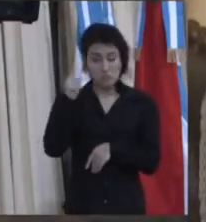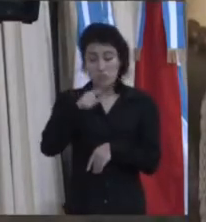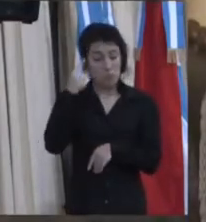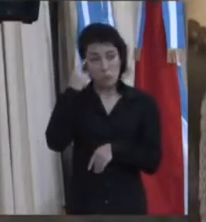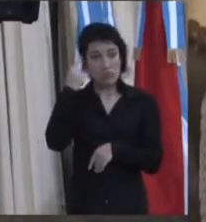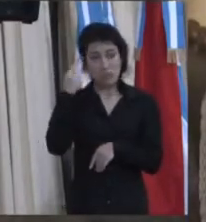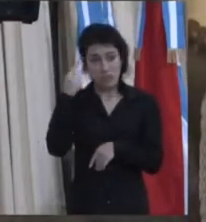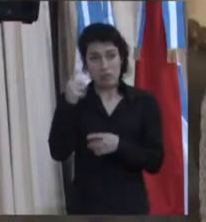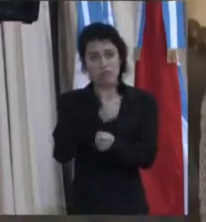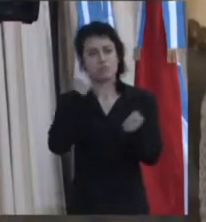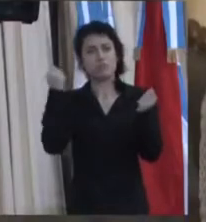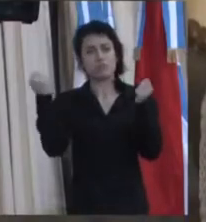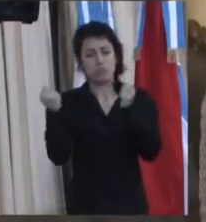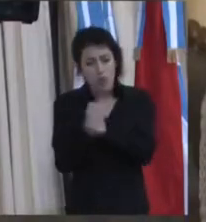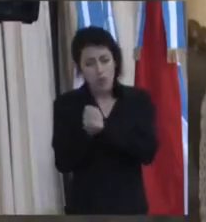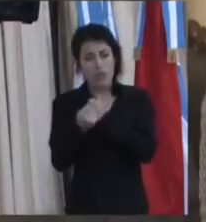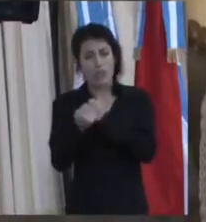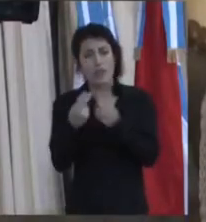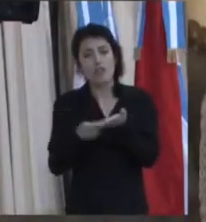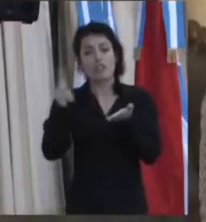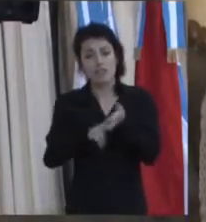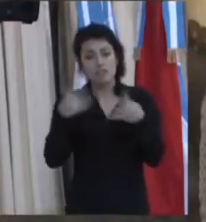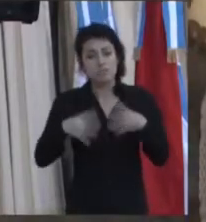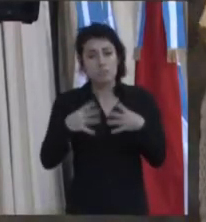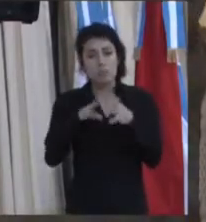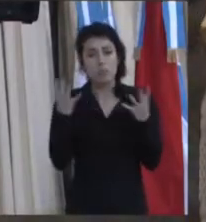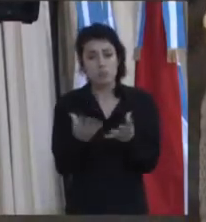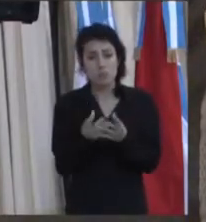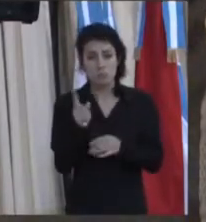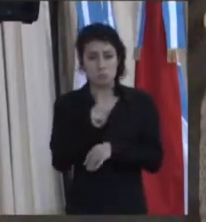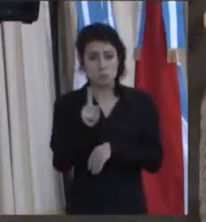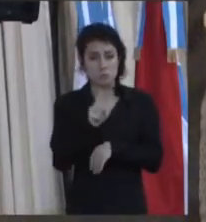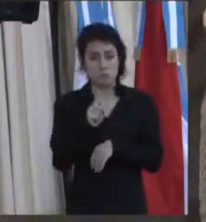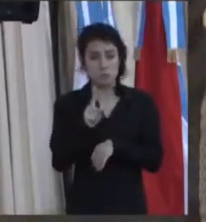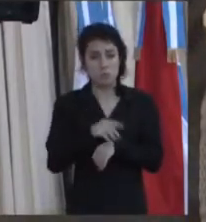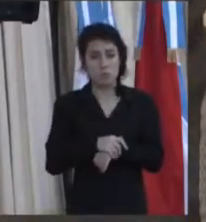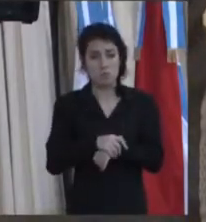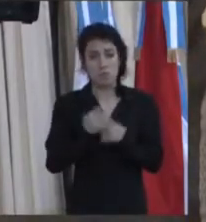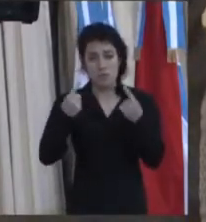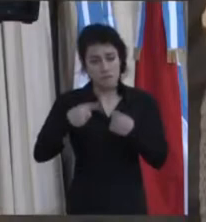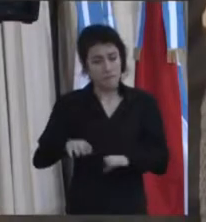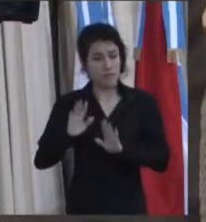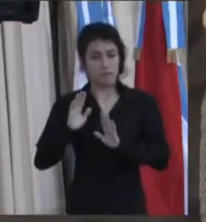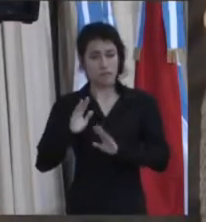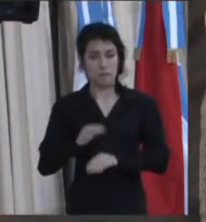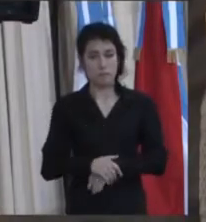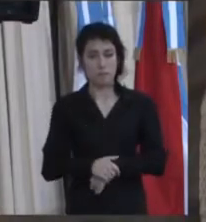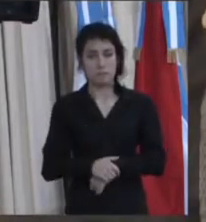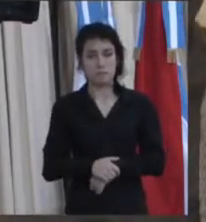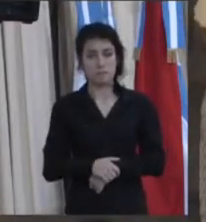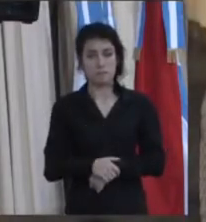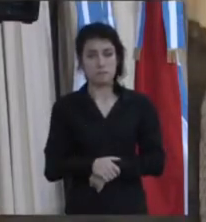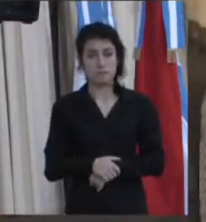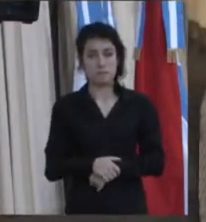siquiera de una nueva guerra mundial. Me imagino que, digamos, estábamos en otra cuestión.